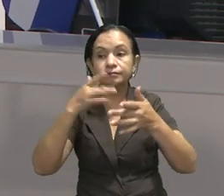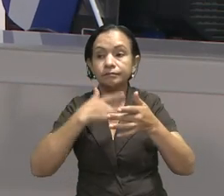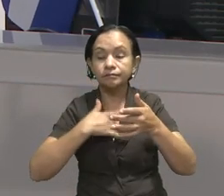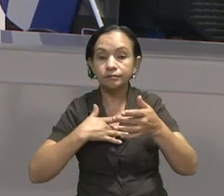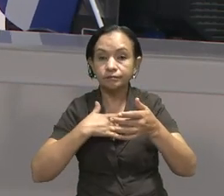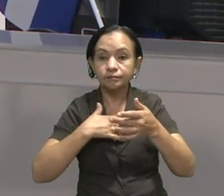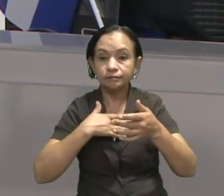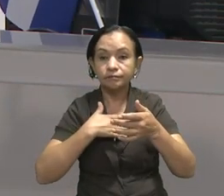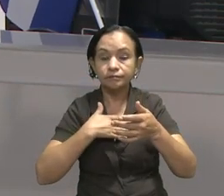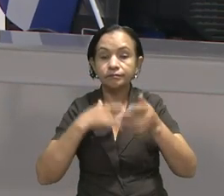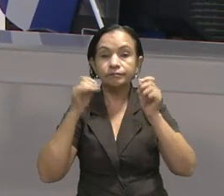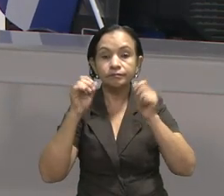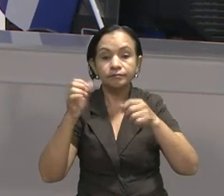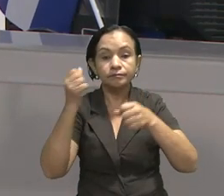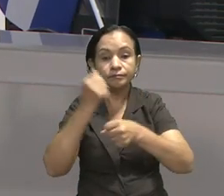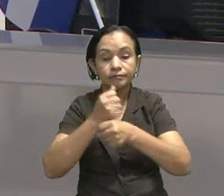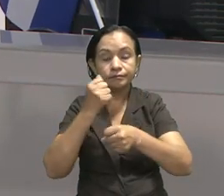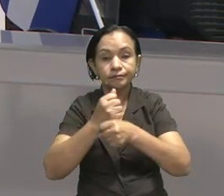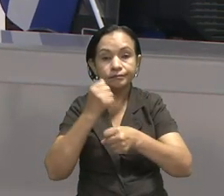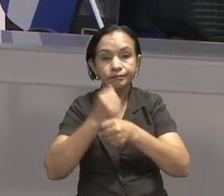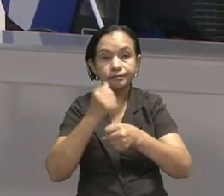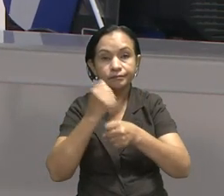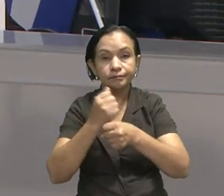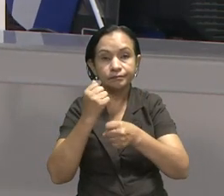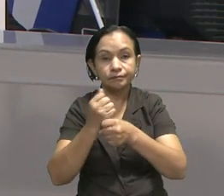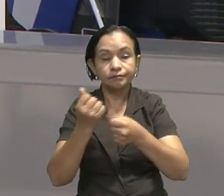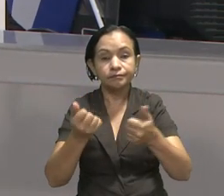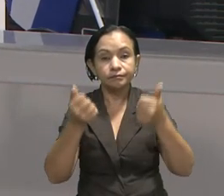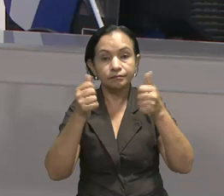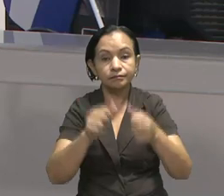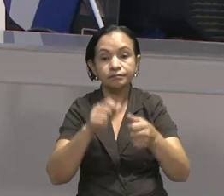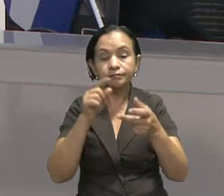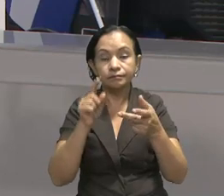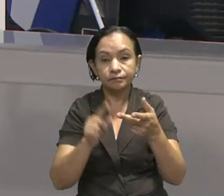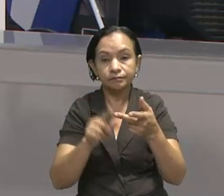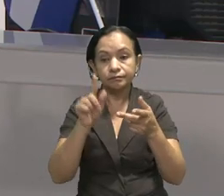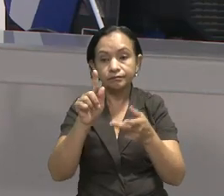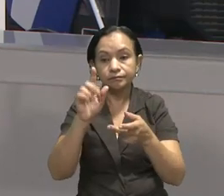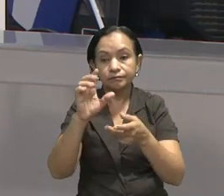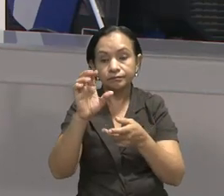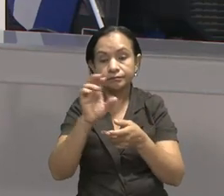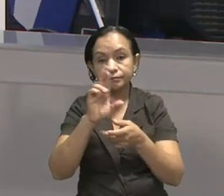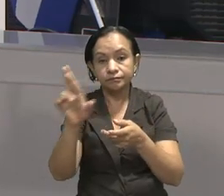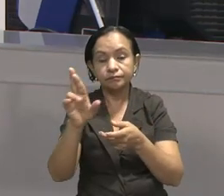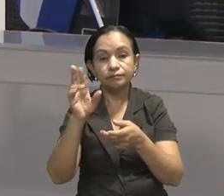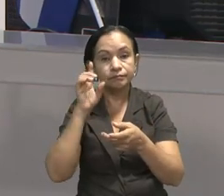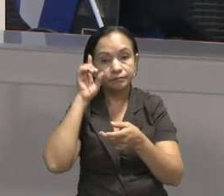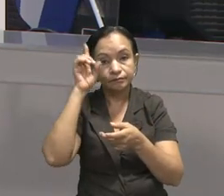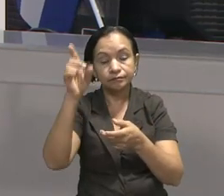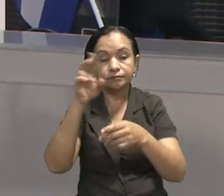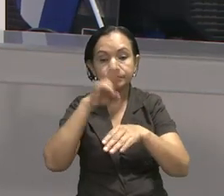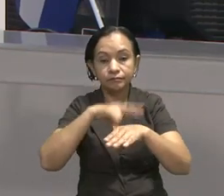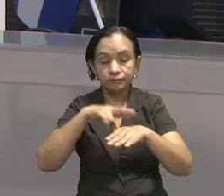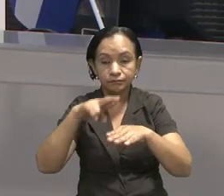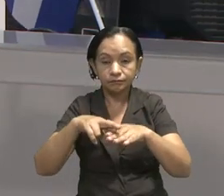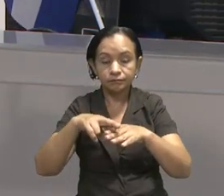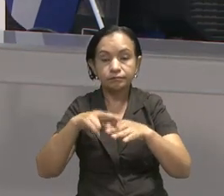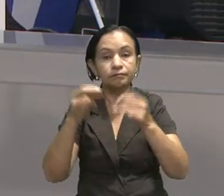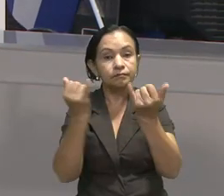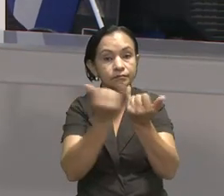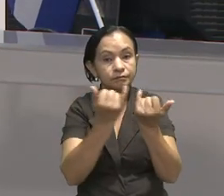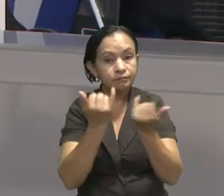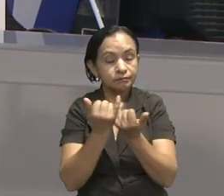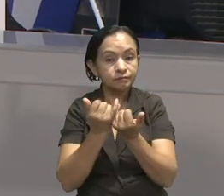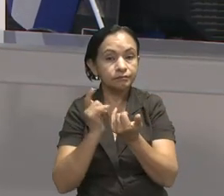necesarias para el ejercicio de sus funciones y atribuciones. Telcor desarrollará dichas normativas tomando en